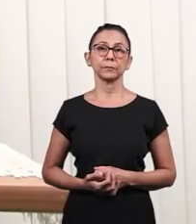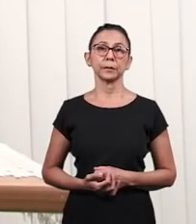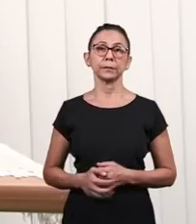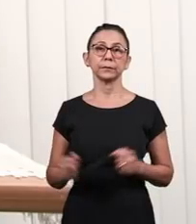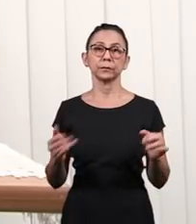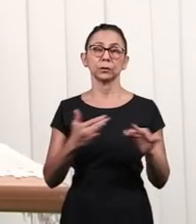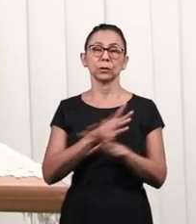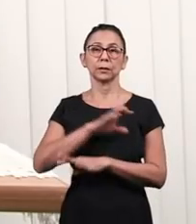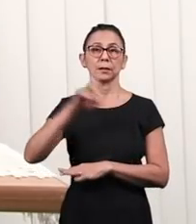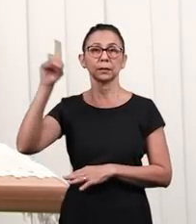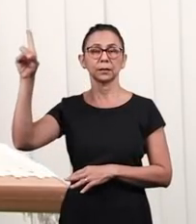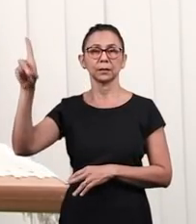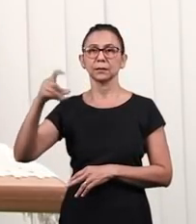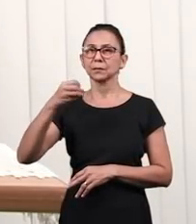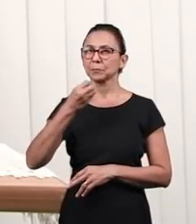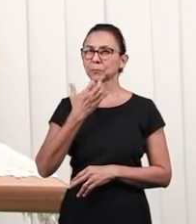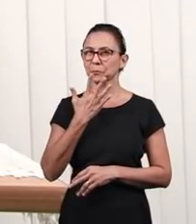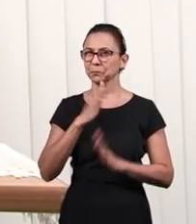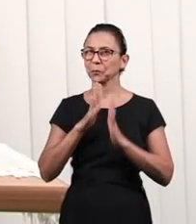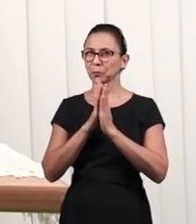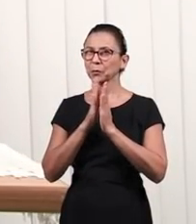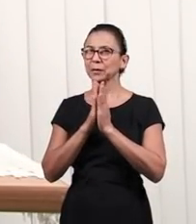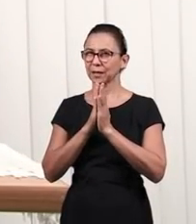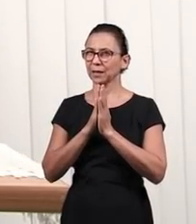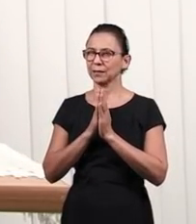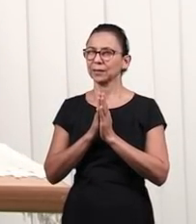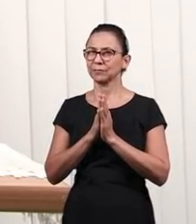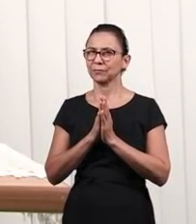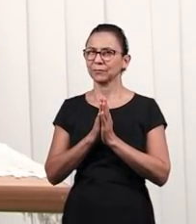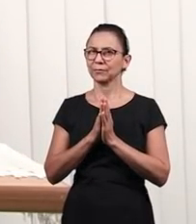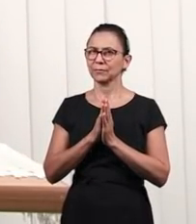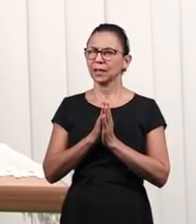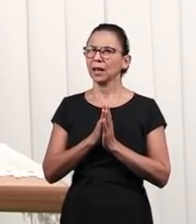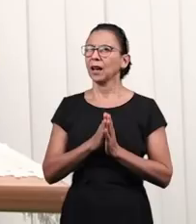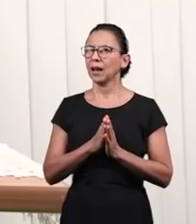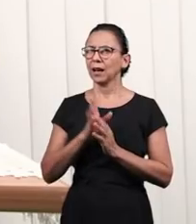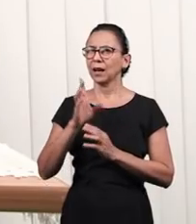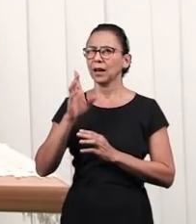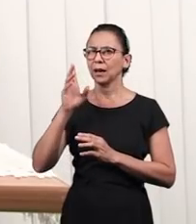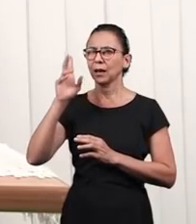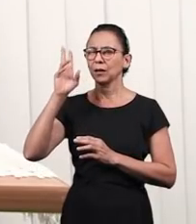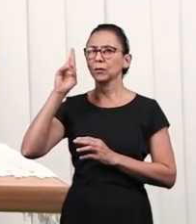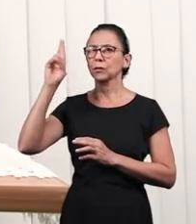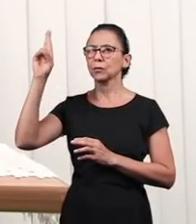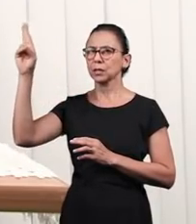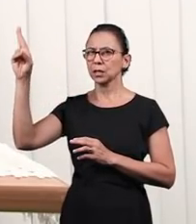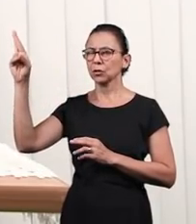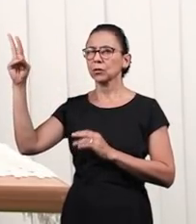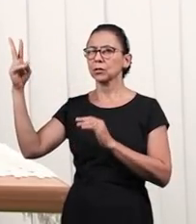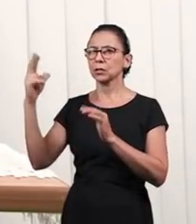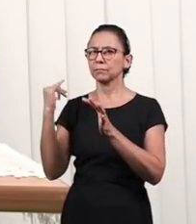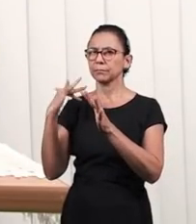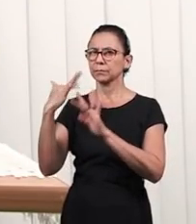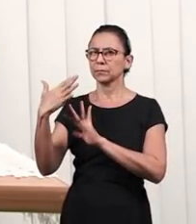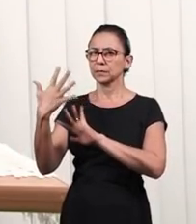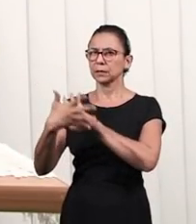Gloria a Dios. ¿Cómo es bueno orar al Señor? ¿No es verdad? Por cierto, el Señor ya oyó nuestra oración,